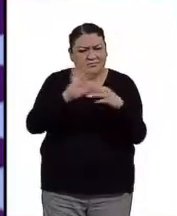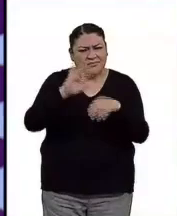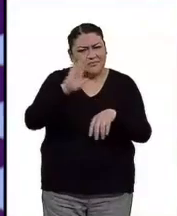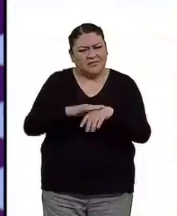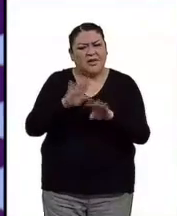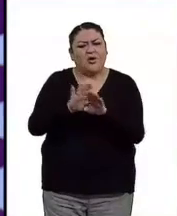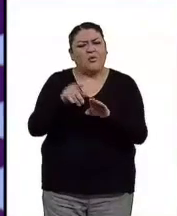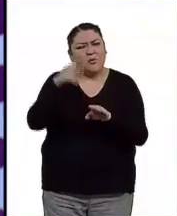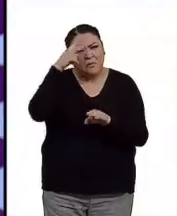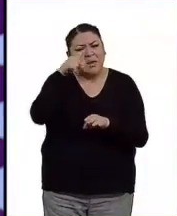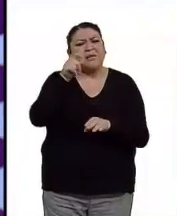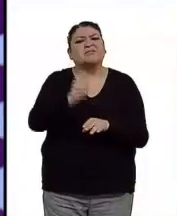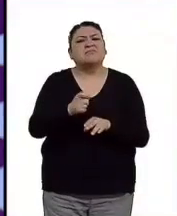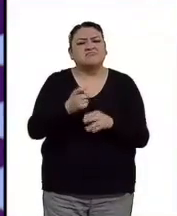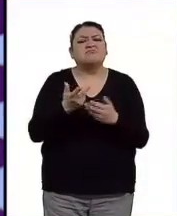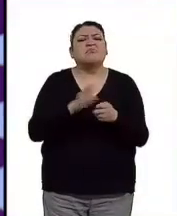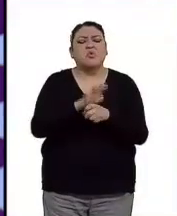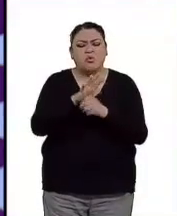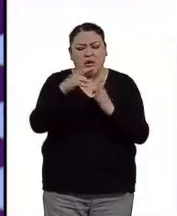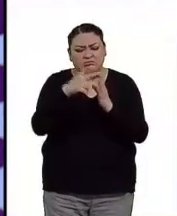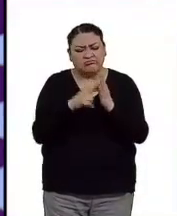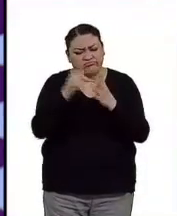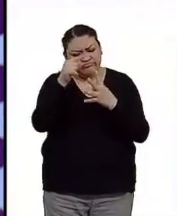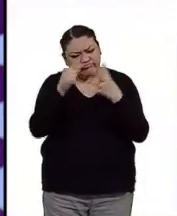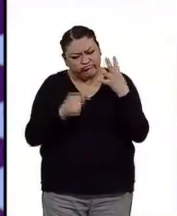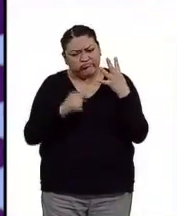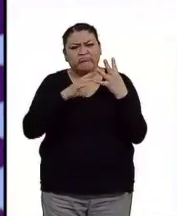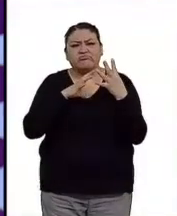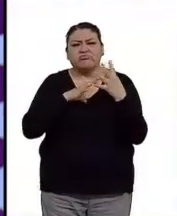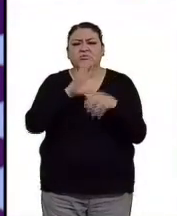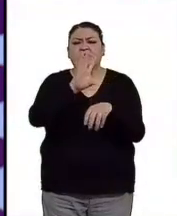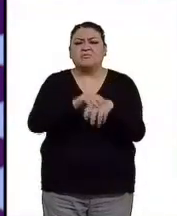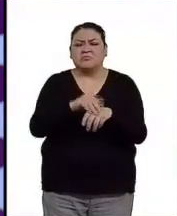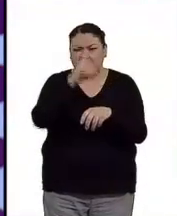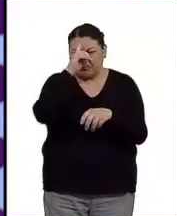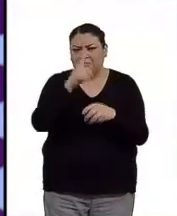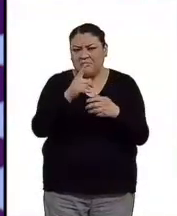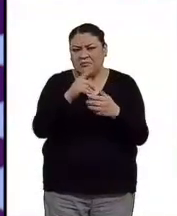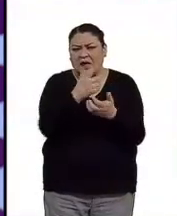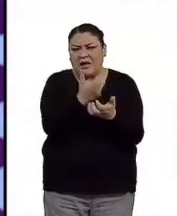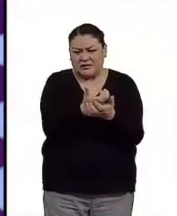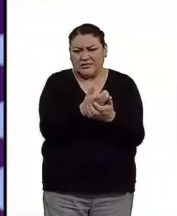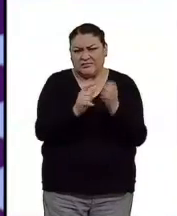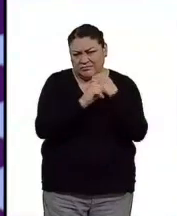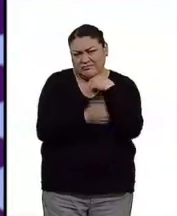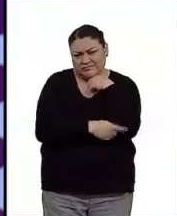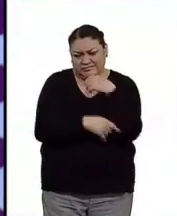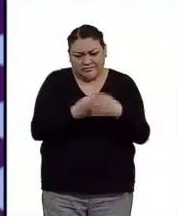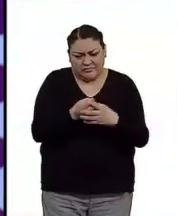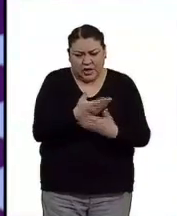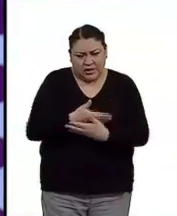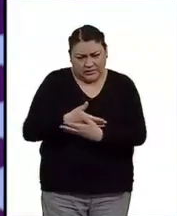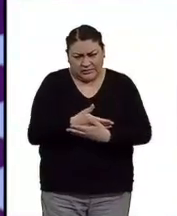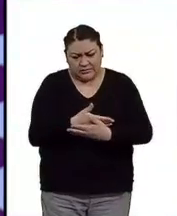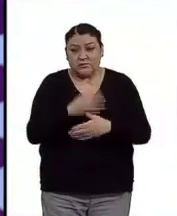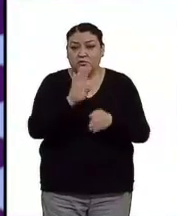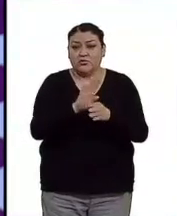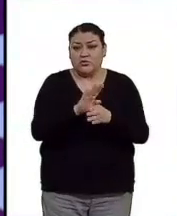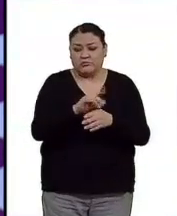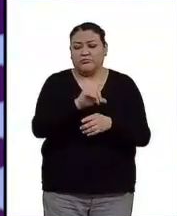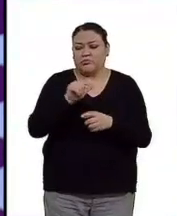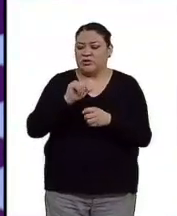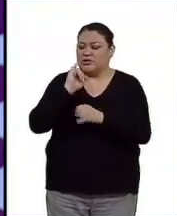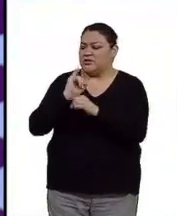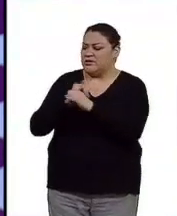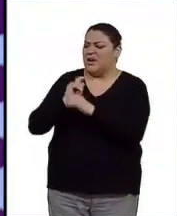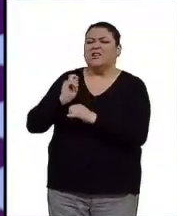mínimo aquí, de qué requisitos mínimos más bien tiene que tener esta licencia en el ámbito nacional? Y también aquí, no sé si también nos puedas